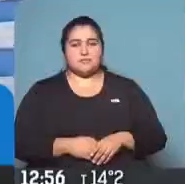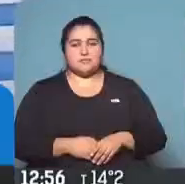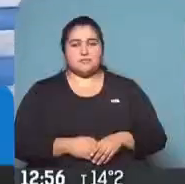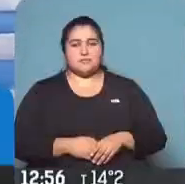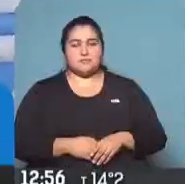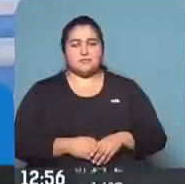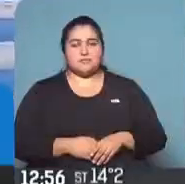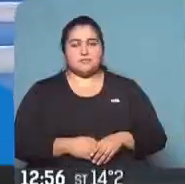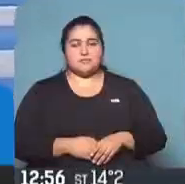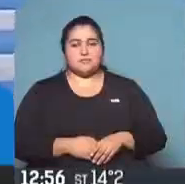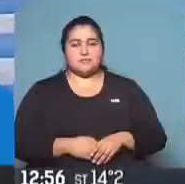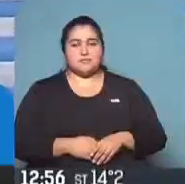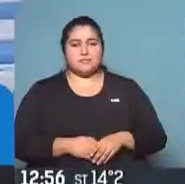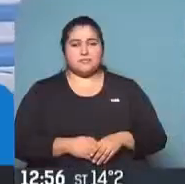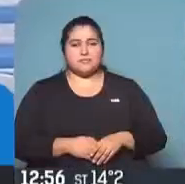y